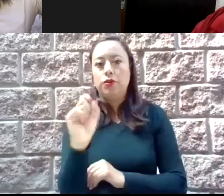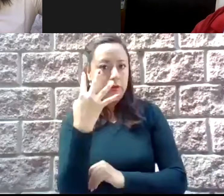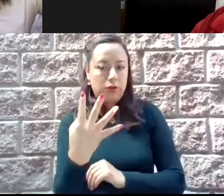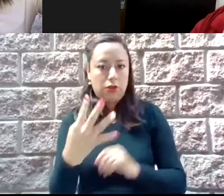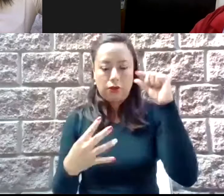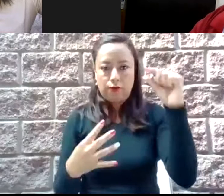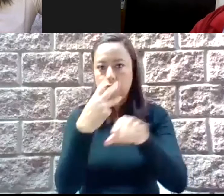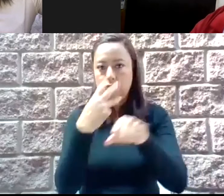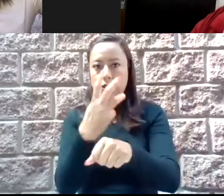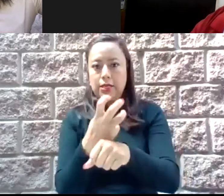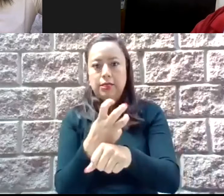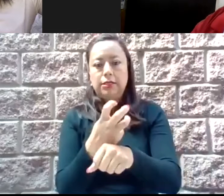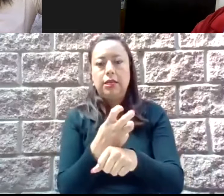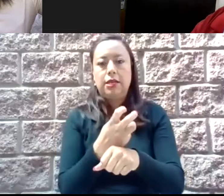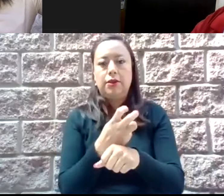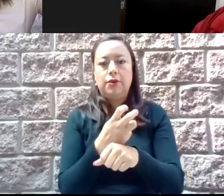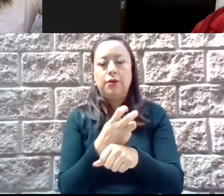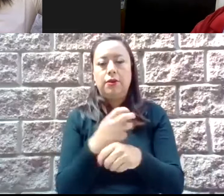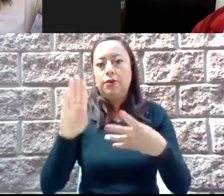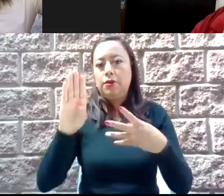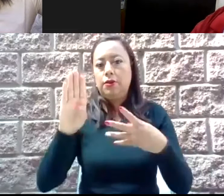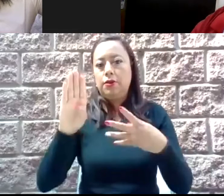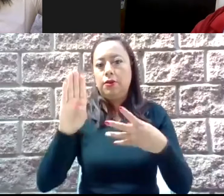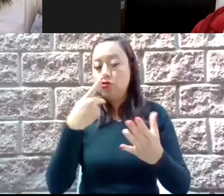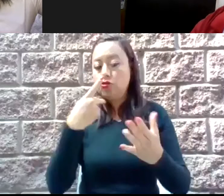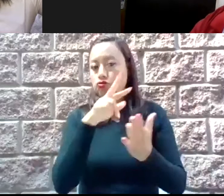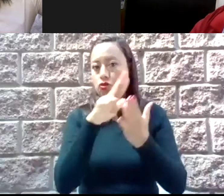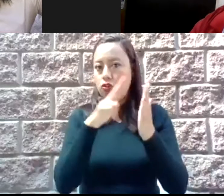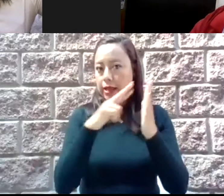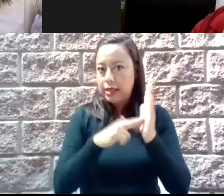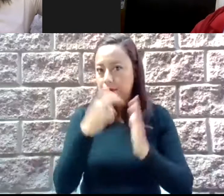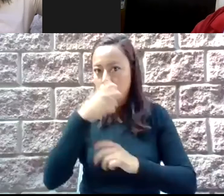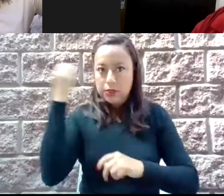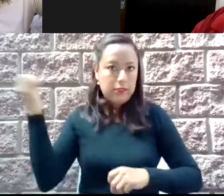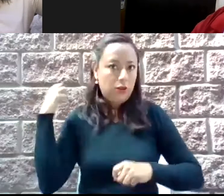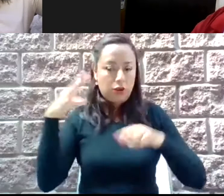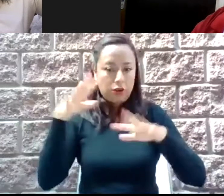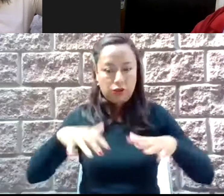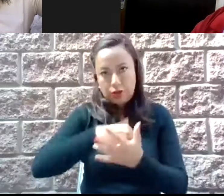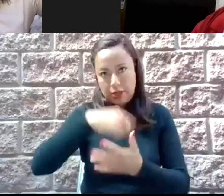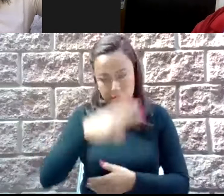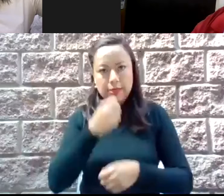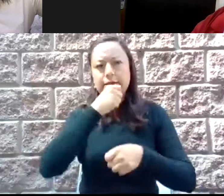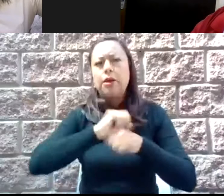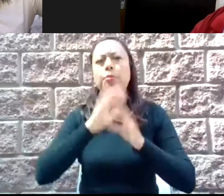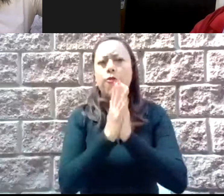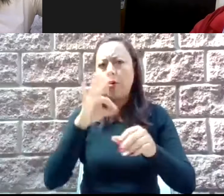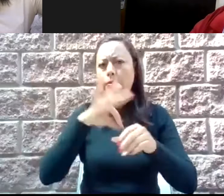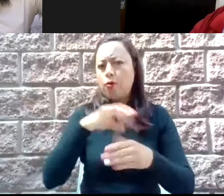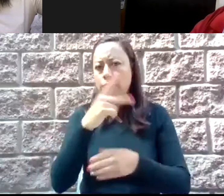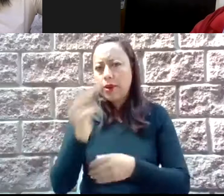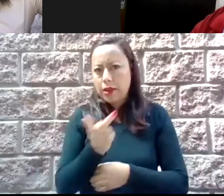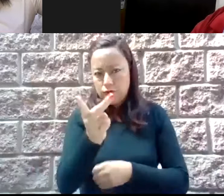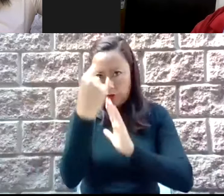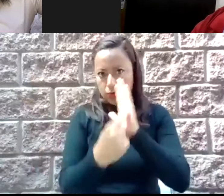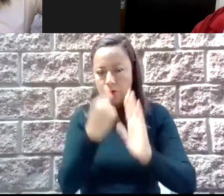tercera, inciso B del reglamento de este Congreso, solicito a la Secretaría consulte en un solo acto si es de dispensarse su lectura,